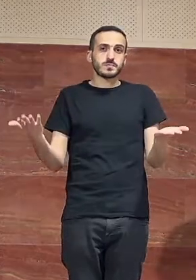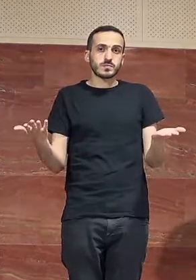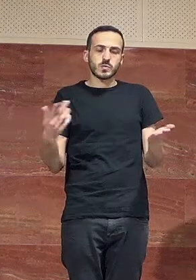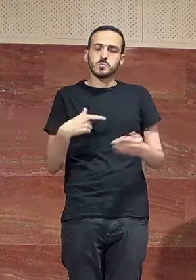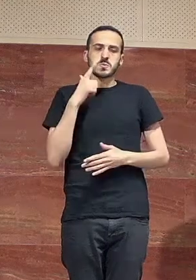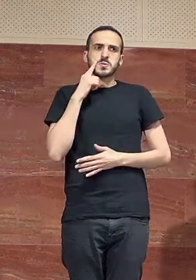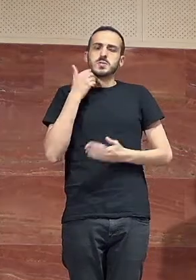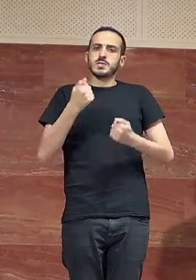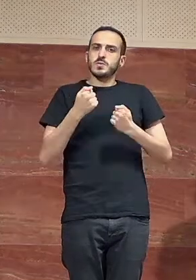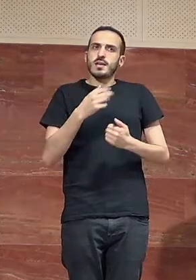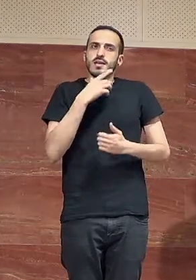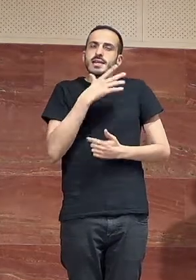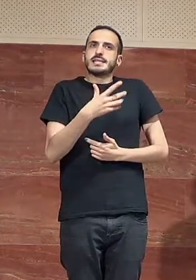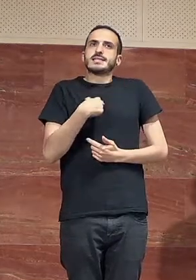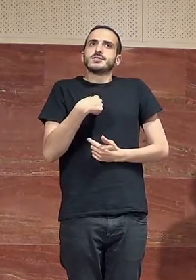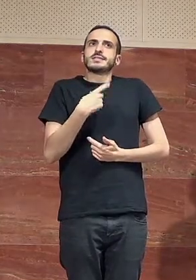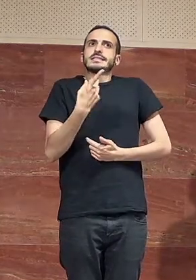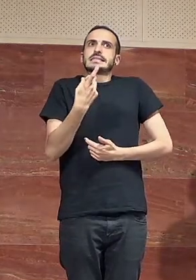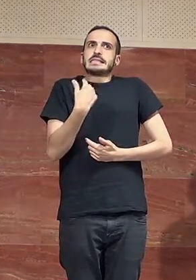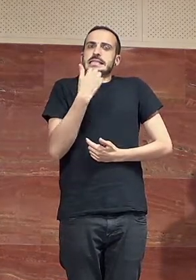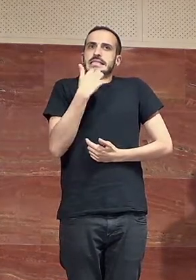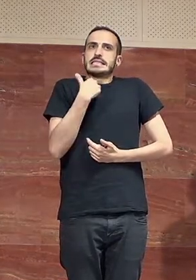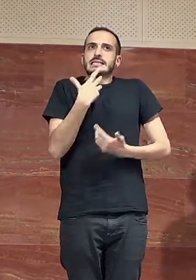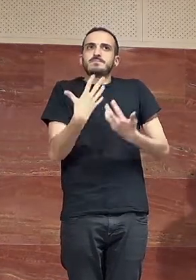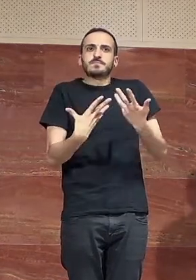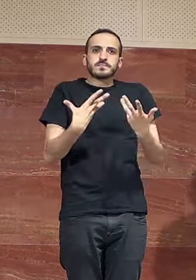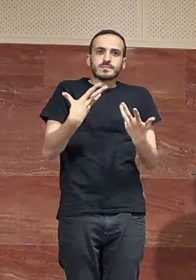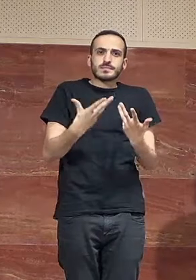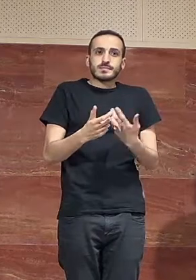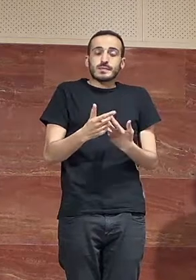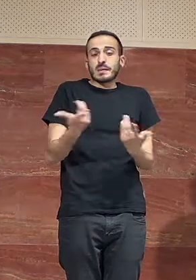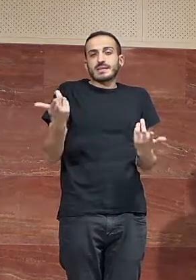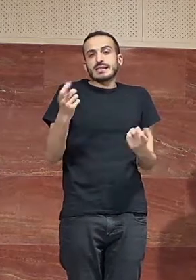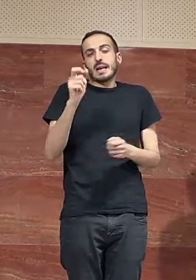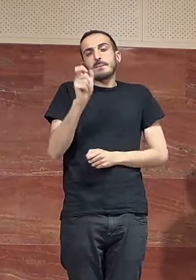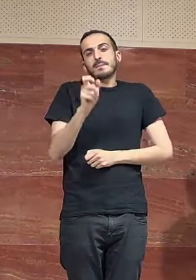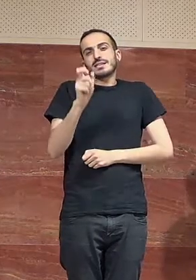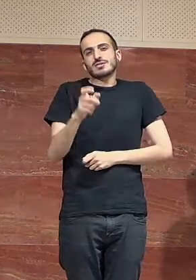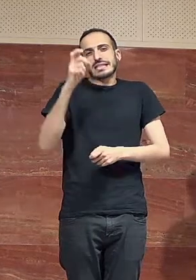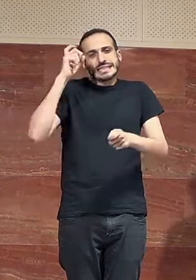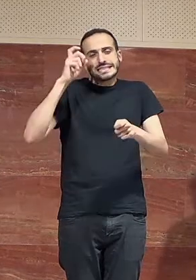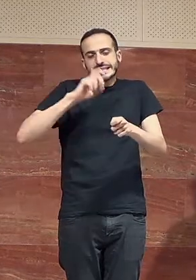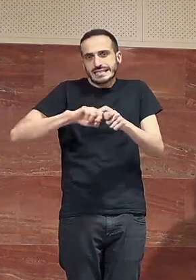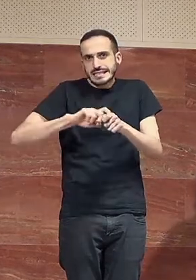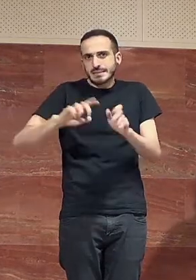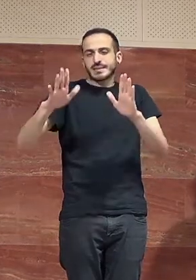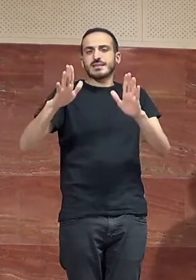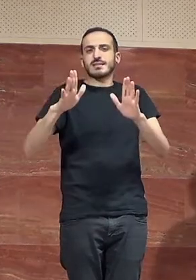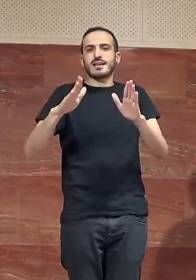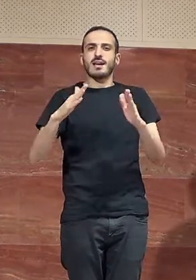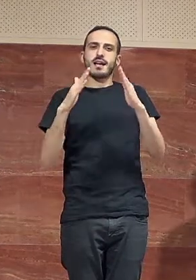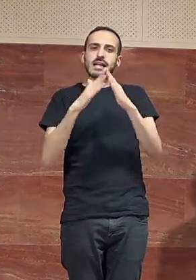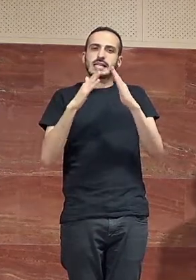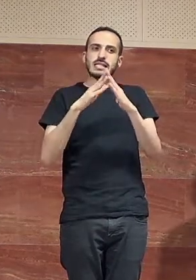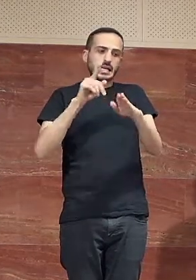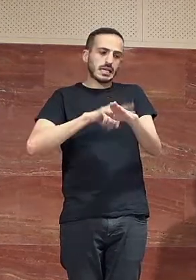veces que nos merecemos, ¿no? Y lo que dice, si el típico de la comunidad de vecinos, que sé que se opone a todos, resulta que, no sé, tienen el